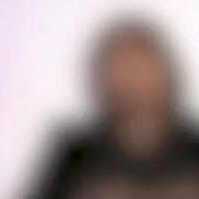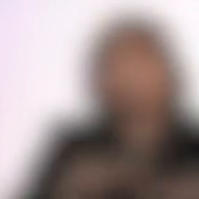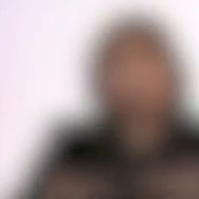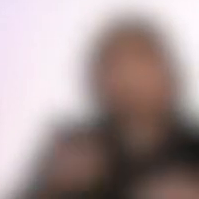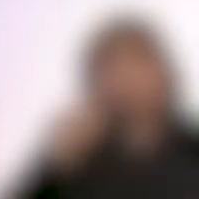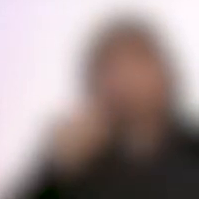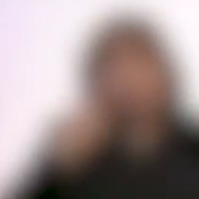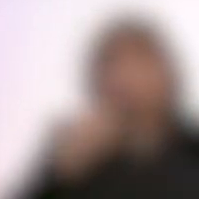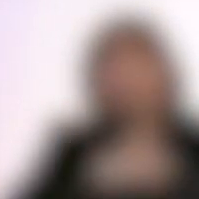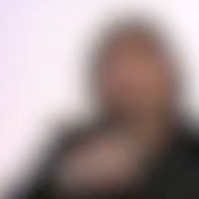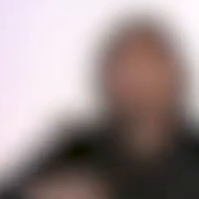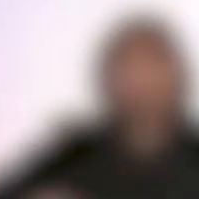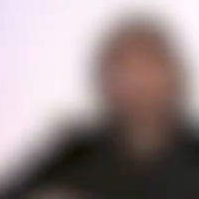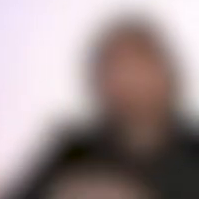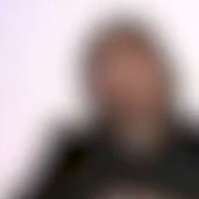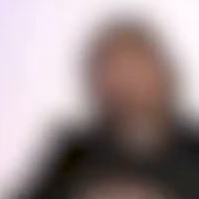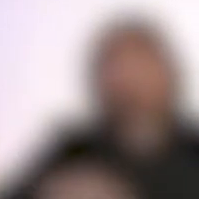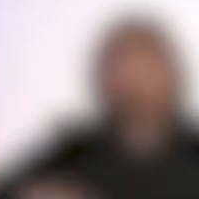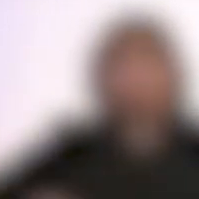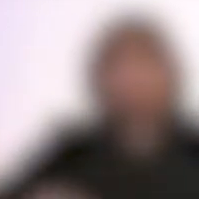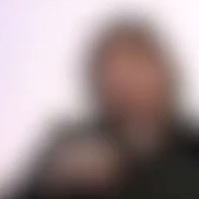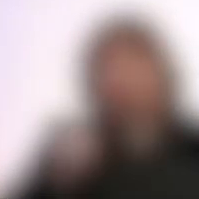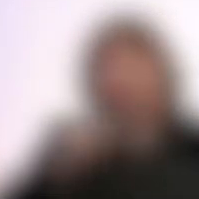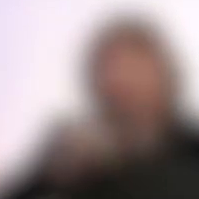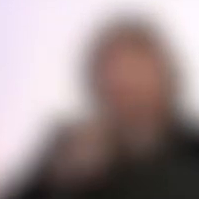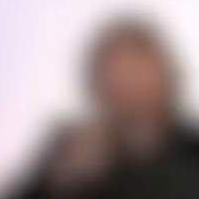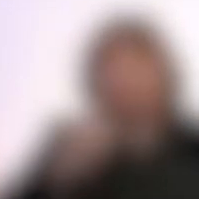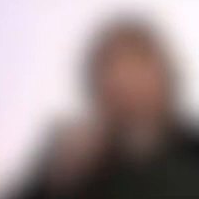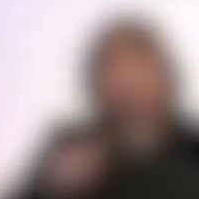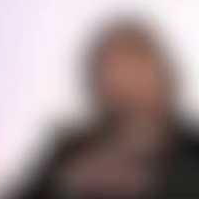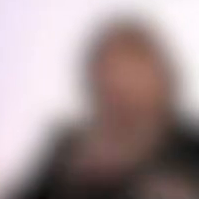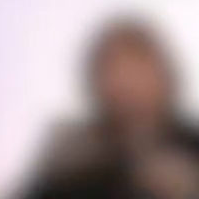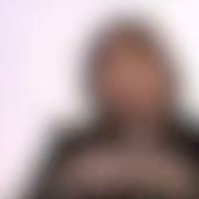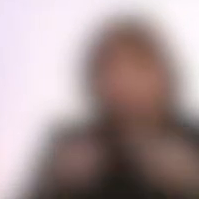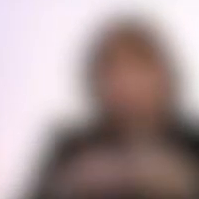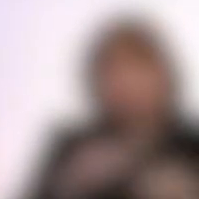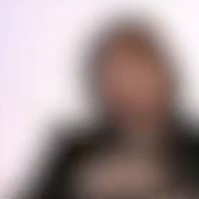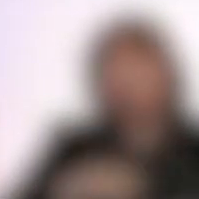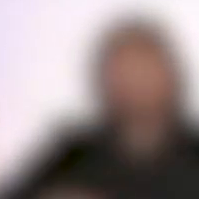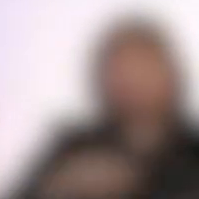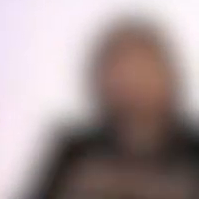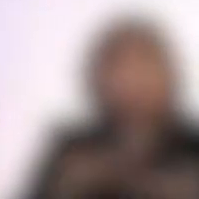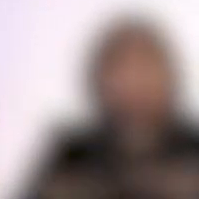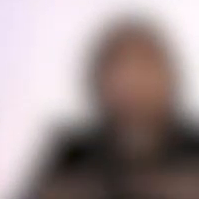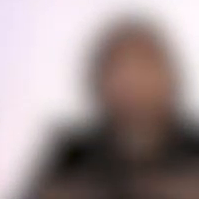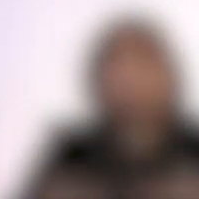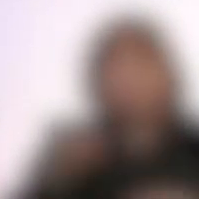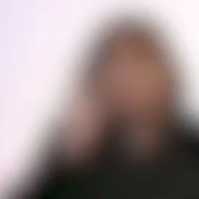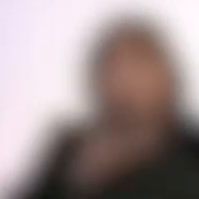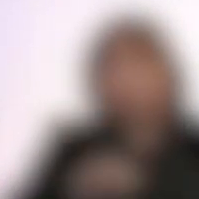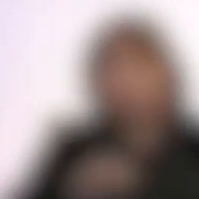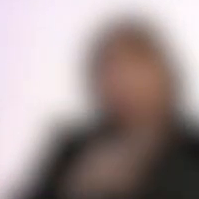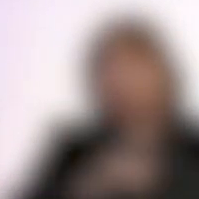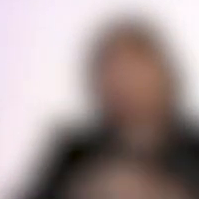el señor presidente del Consejo de ministros a nombre del Consejo por tratarse de materias prohibidas